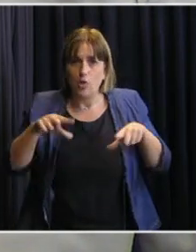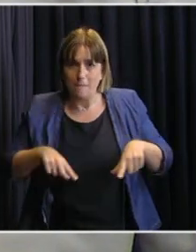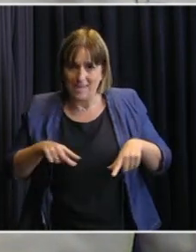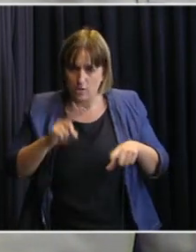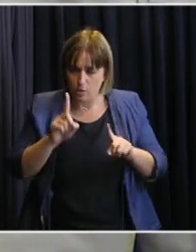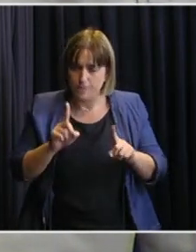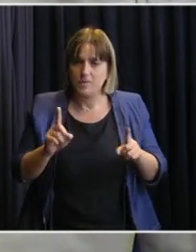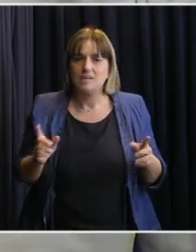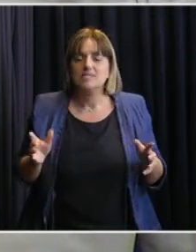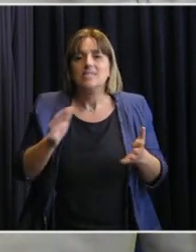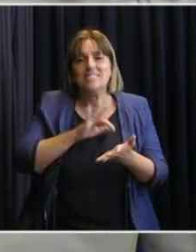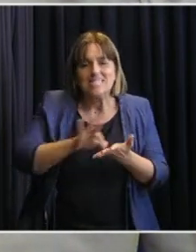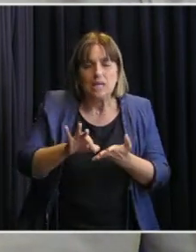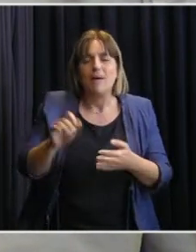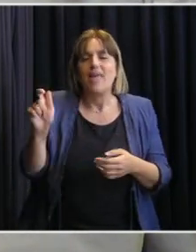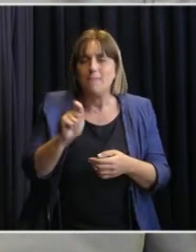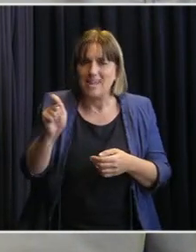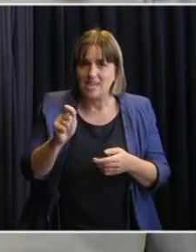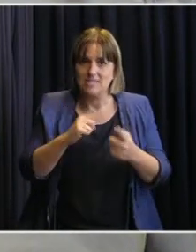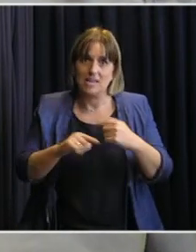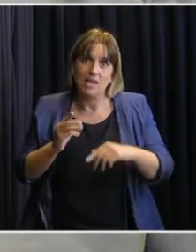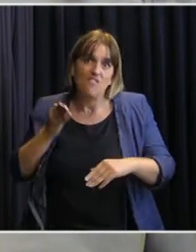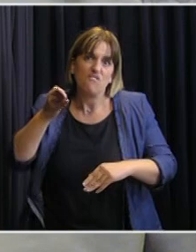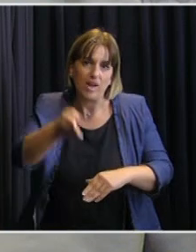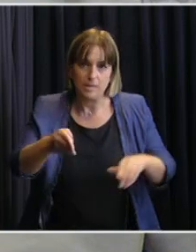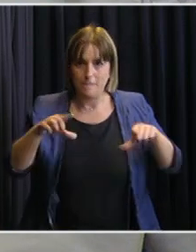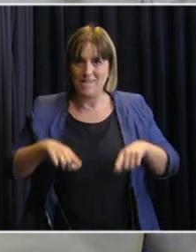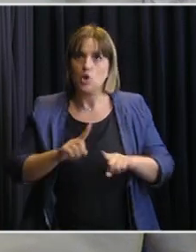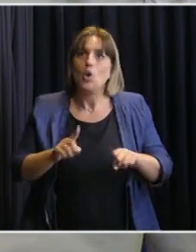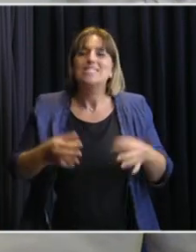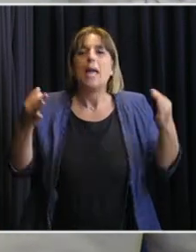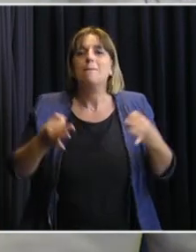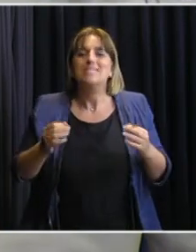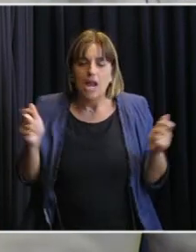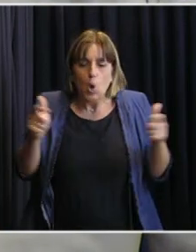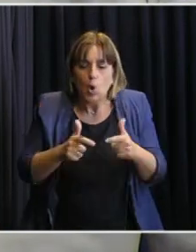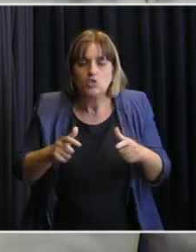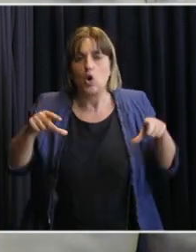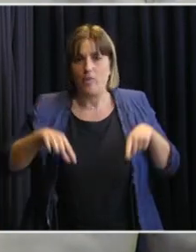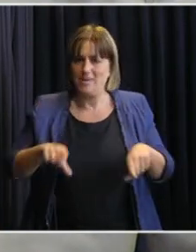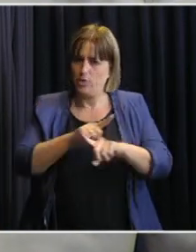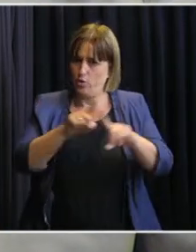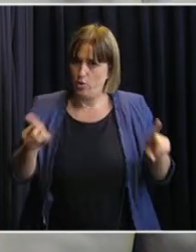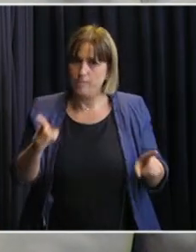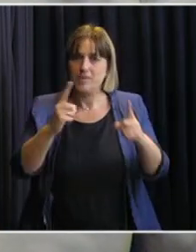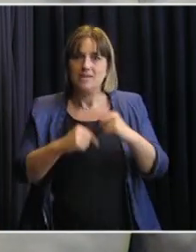Nacional del Sistema de Emergencia, a la cual concurren los ministros, no fue un Consejo de Ministros.